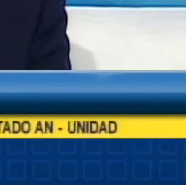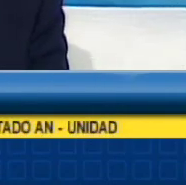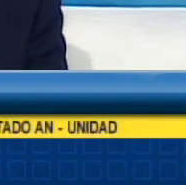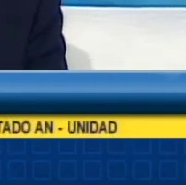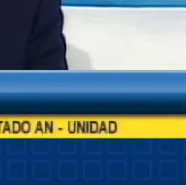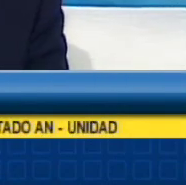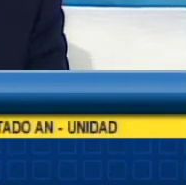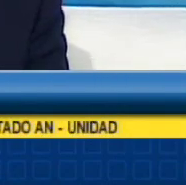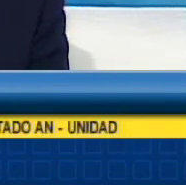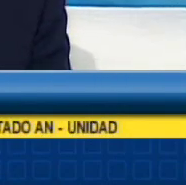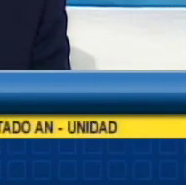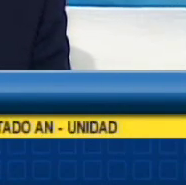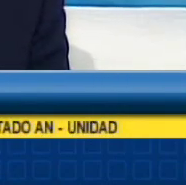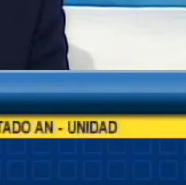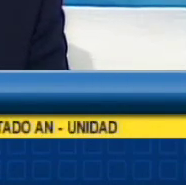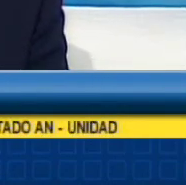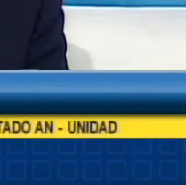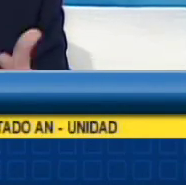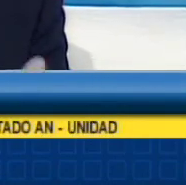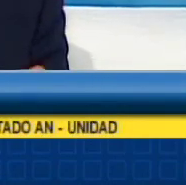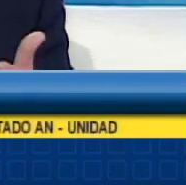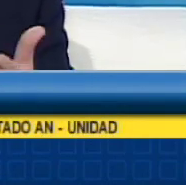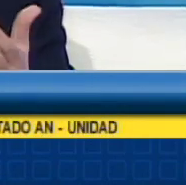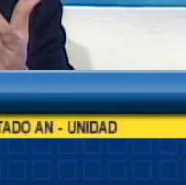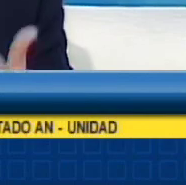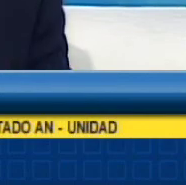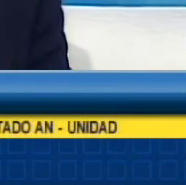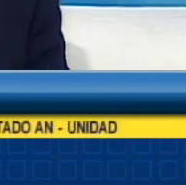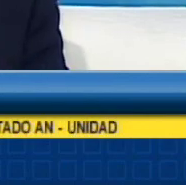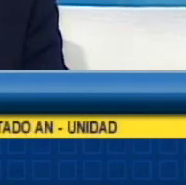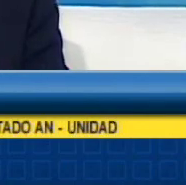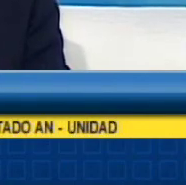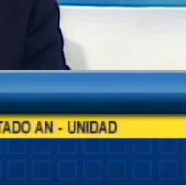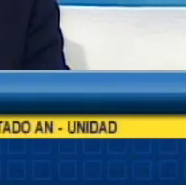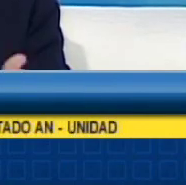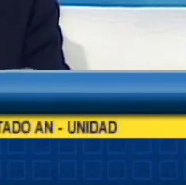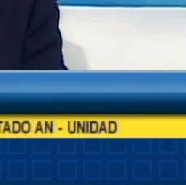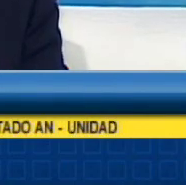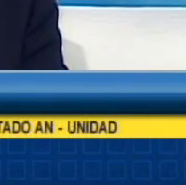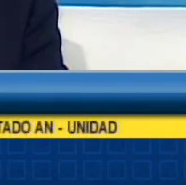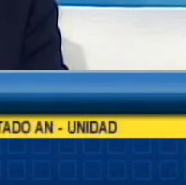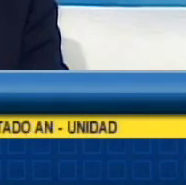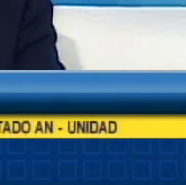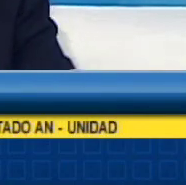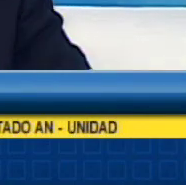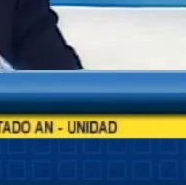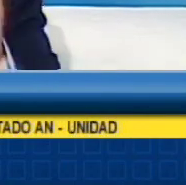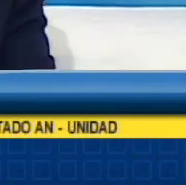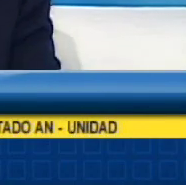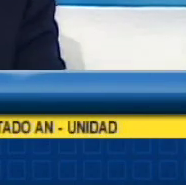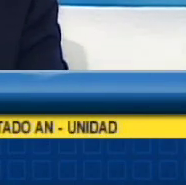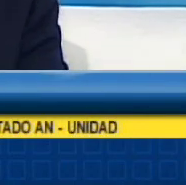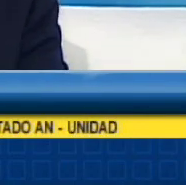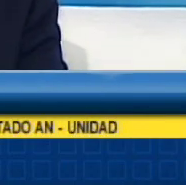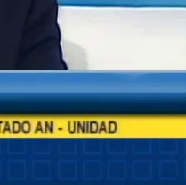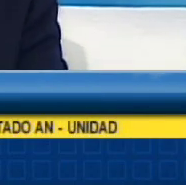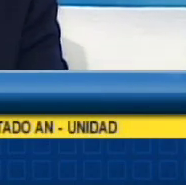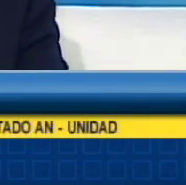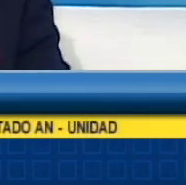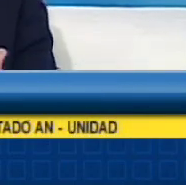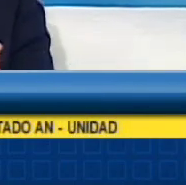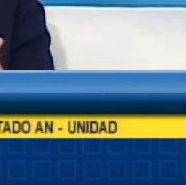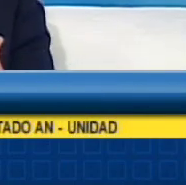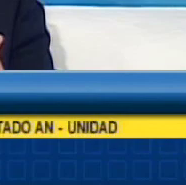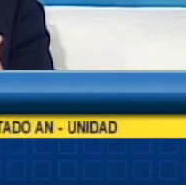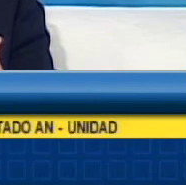guerra económica? La guerra económica es que el país está paralizado porque el gobierno no estimula la economía,